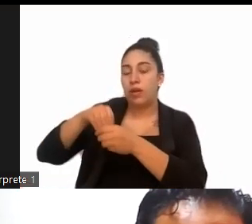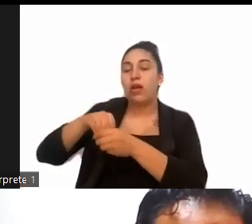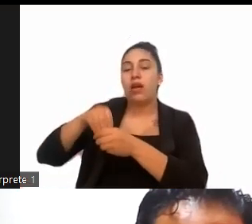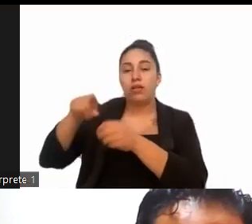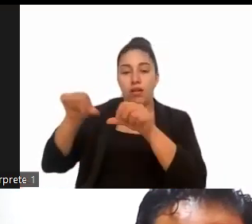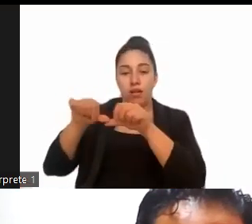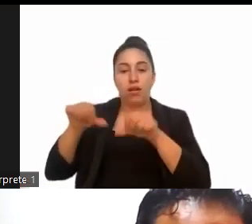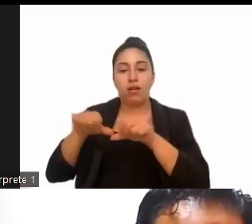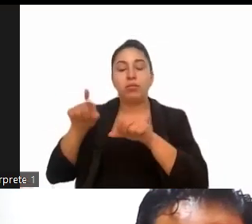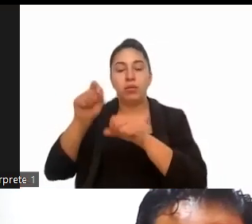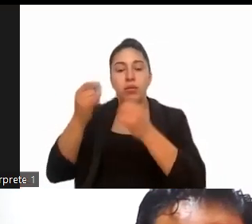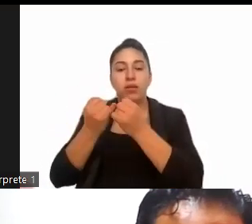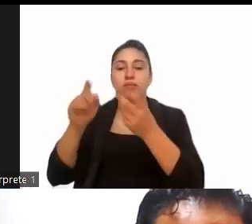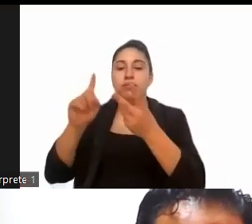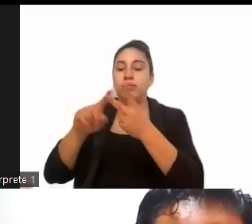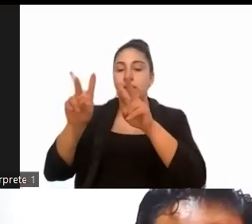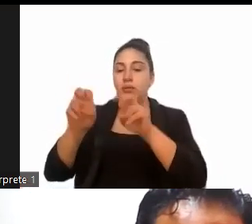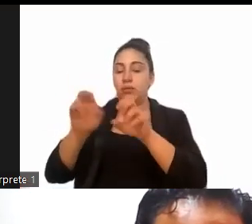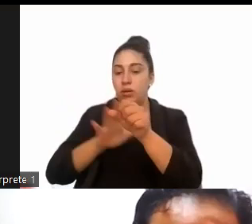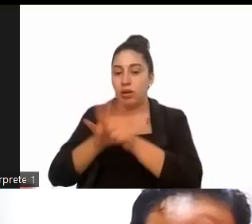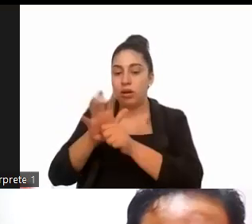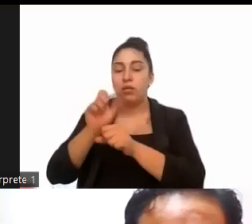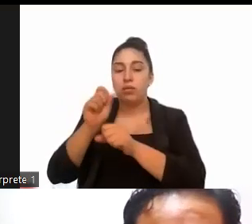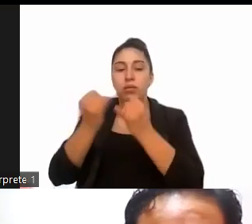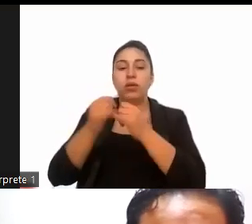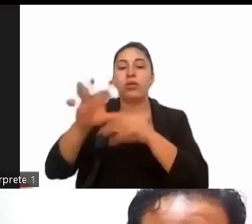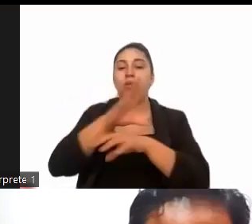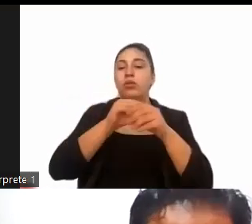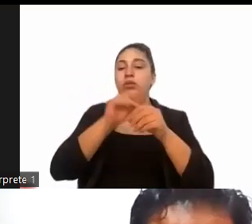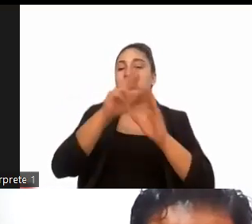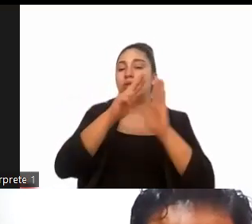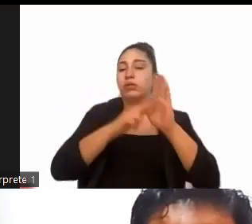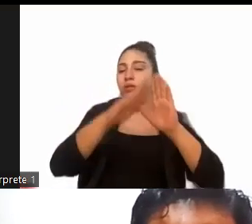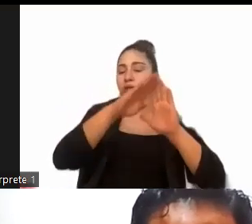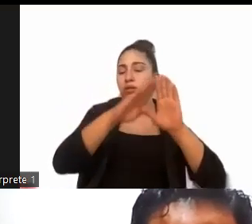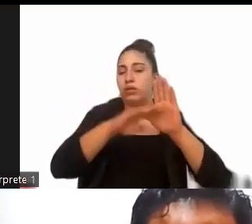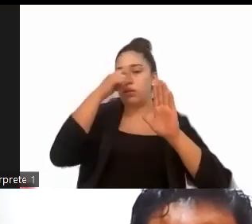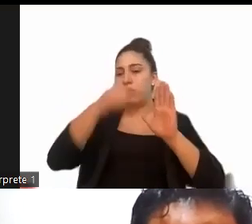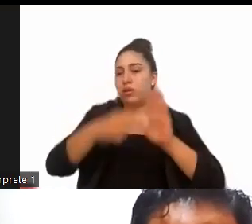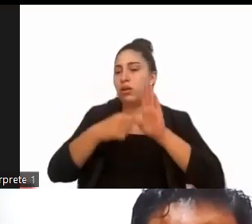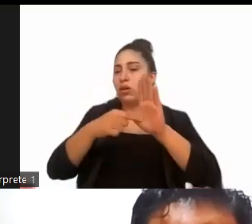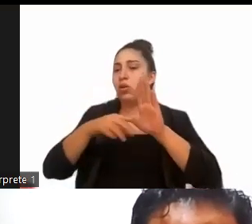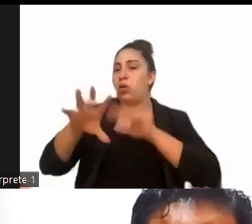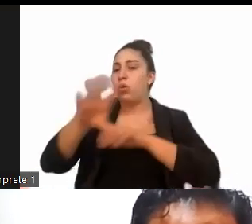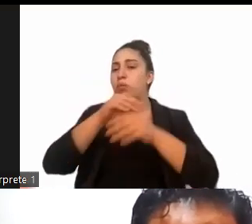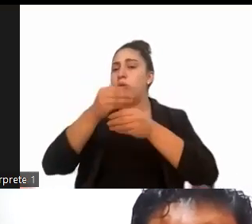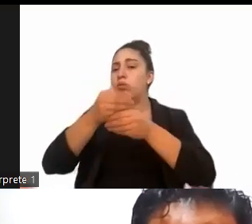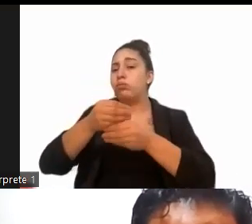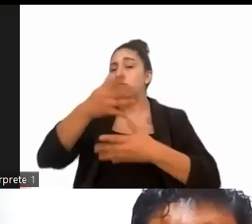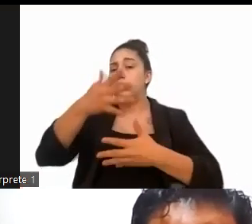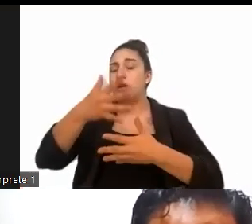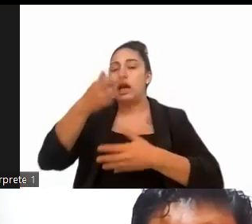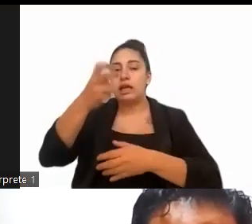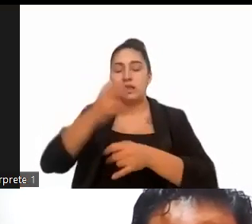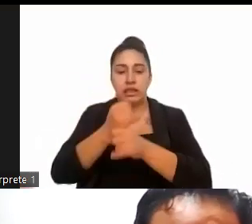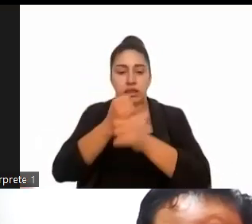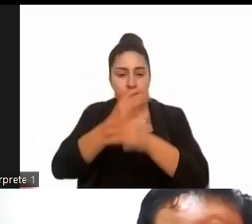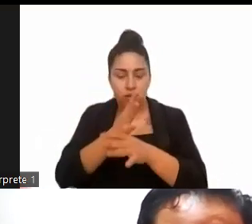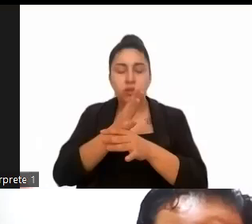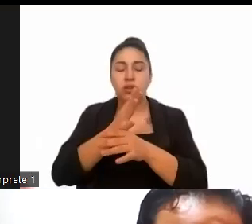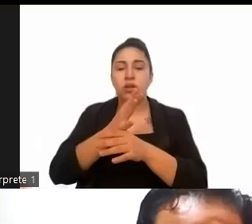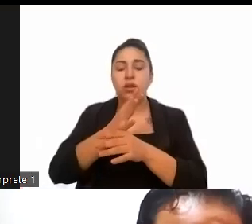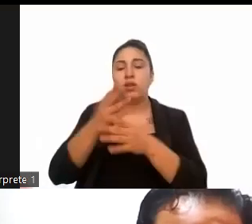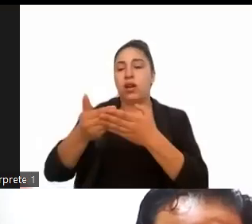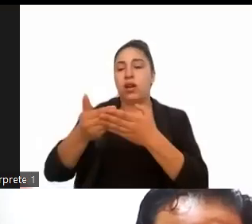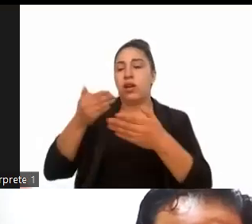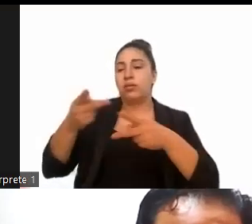tema. Asimismo, los lineamientos generales en materia de clasificación de la información y así como la elaboración de versiones públicas aprobados por